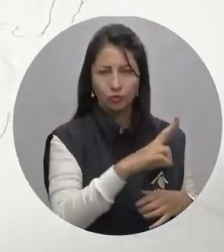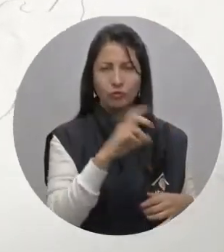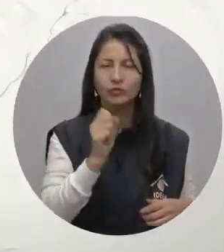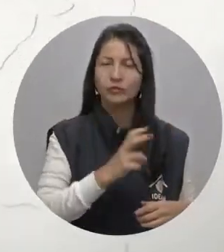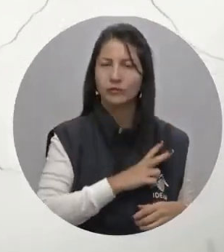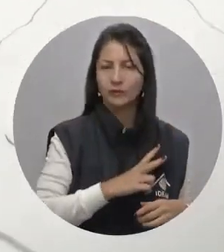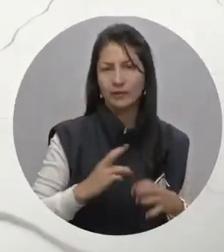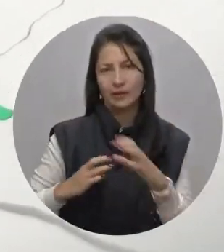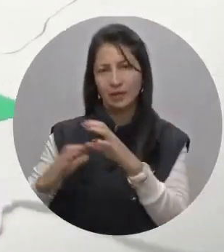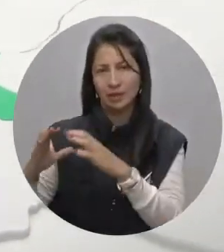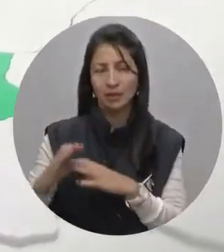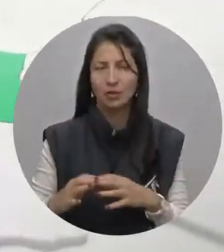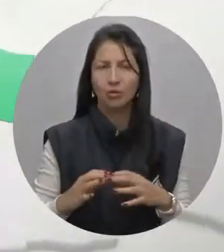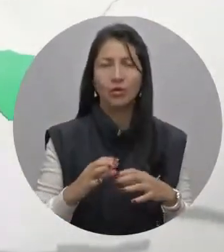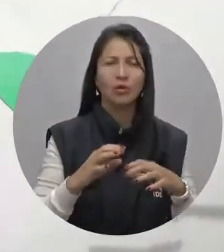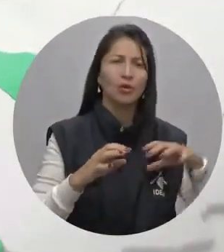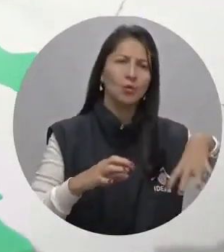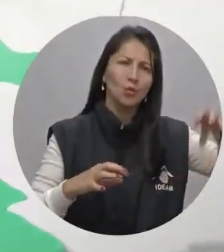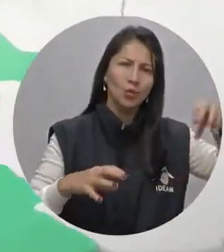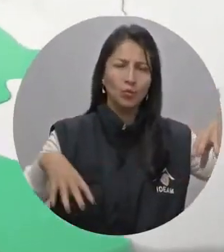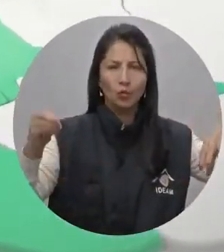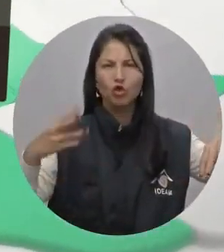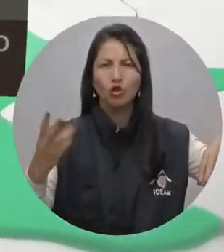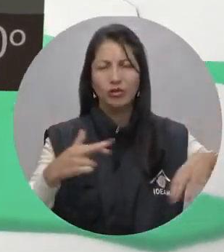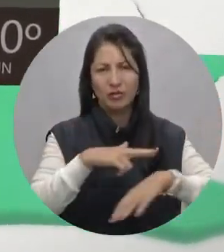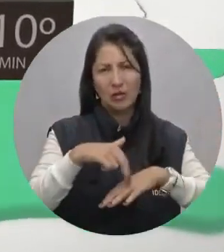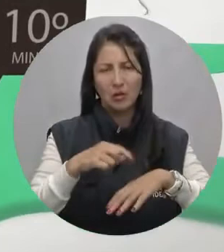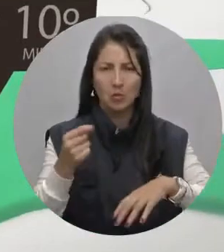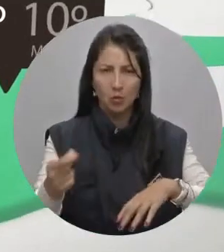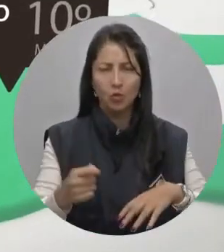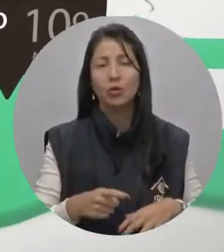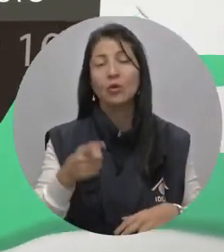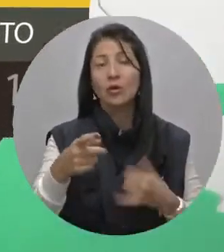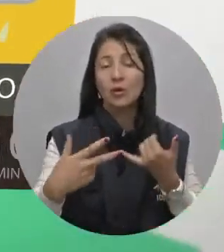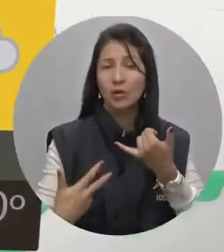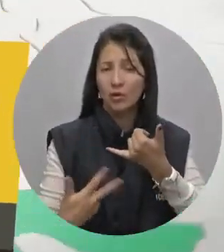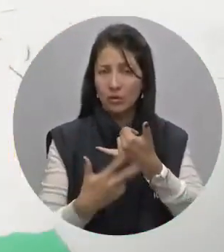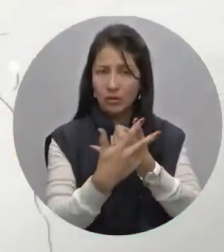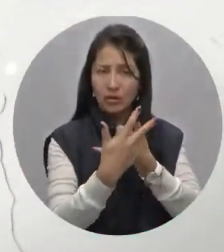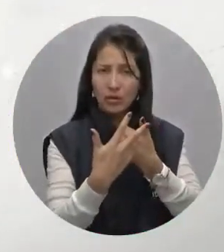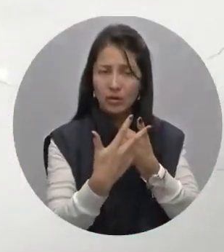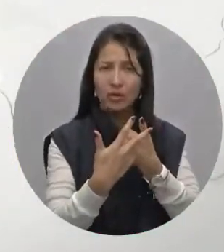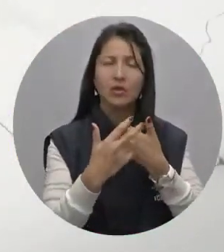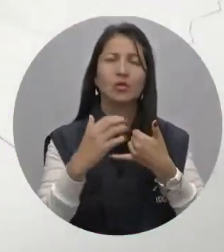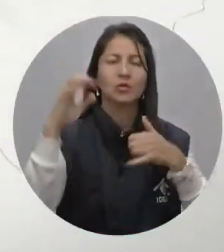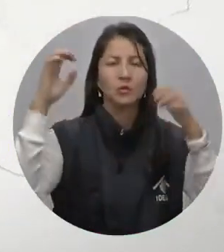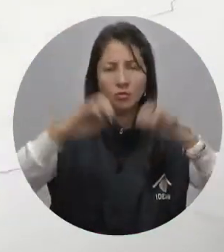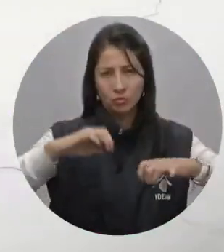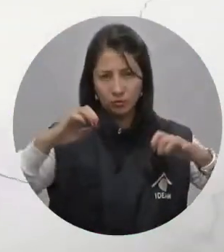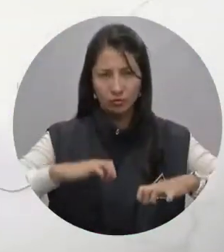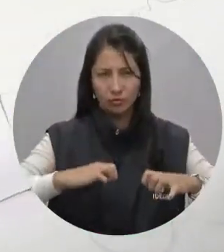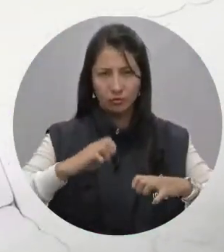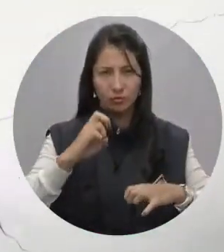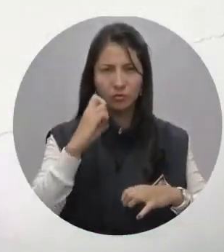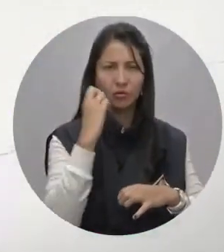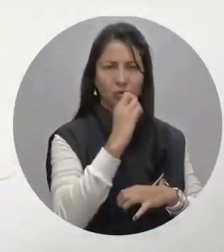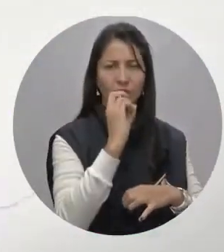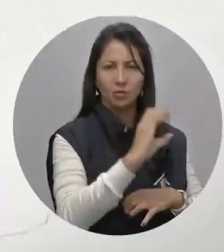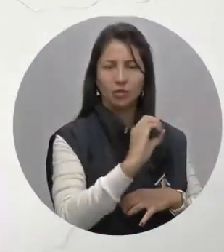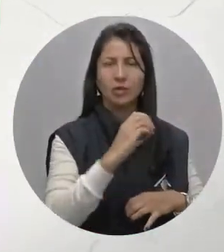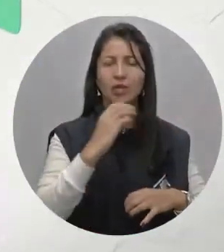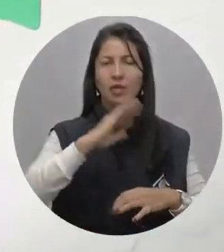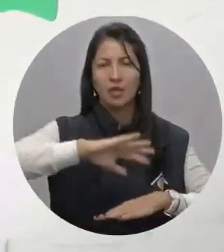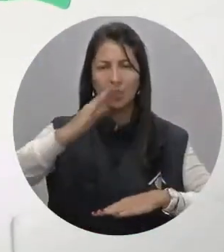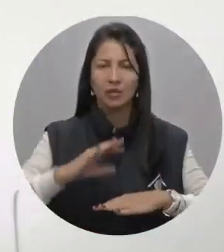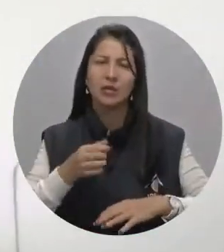de Chocó y en sectores de Valle y Cauca, dispersándose sobre zonas de Nariño. En la zona andina se observará un panorama lluvioso. En el